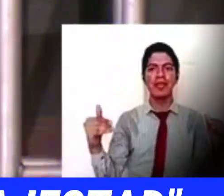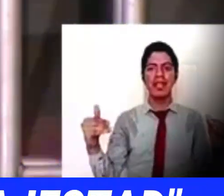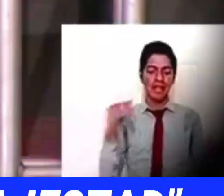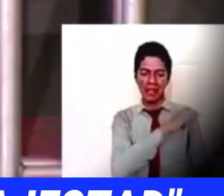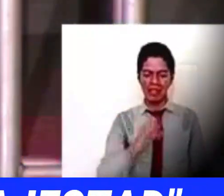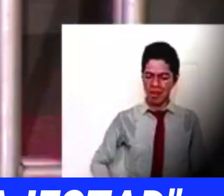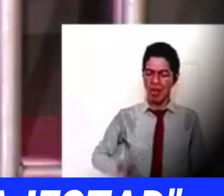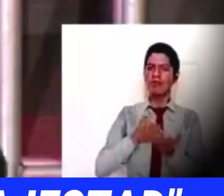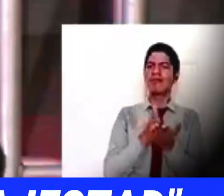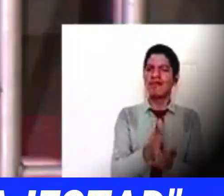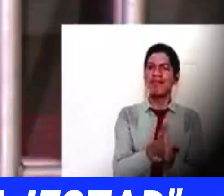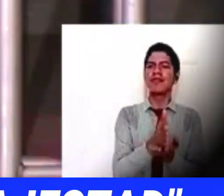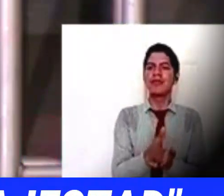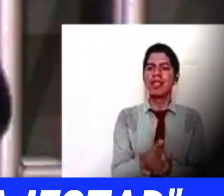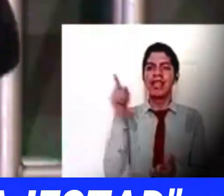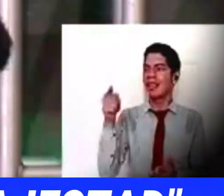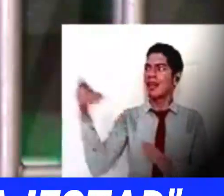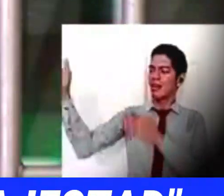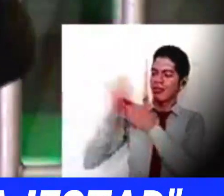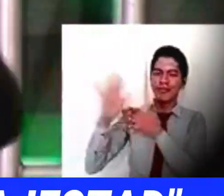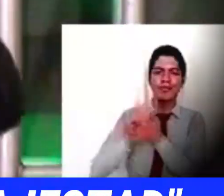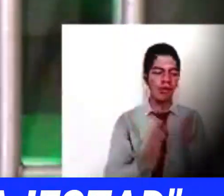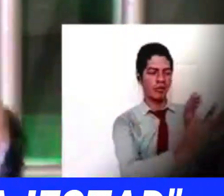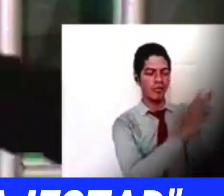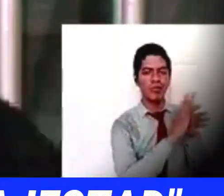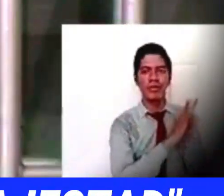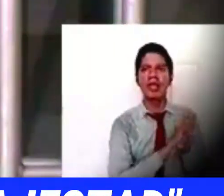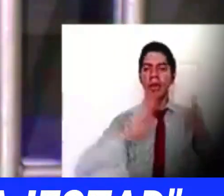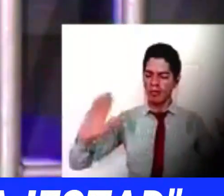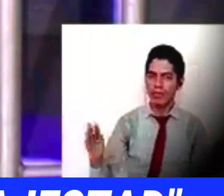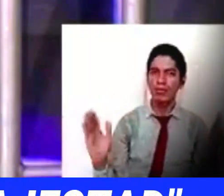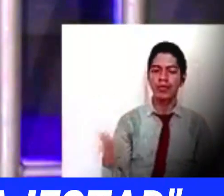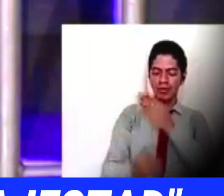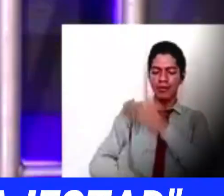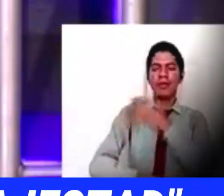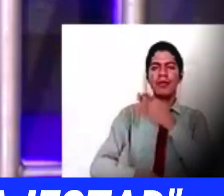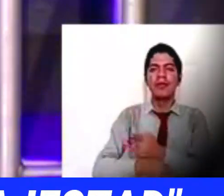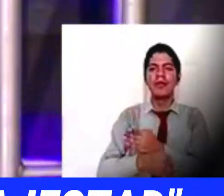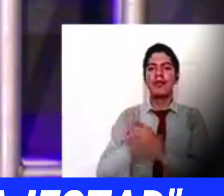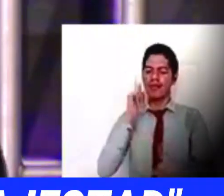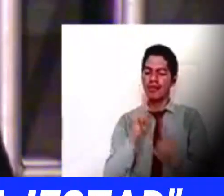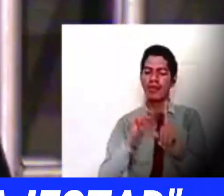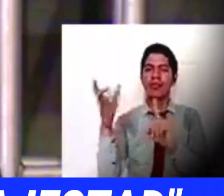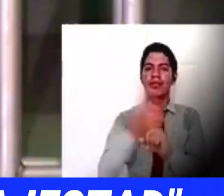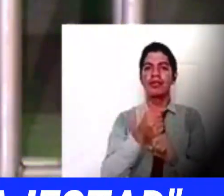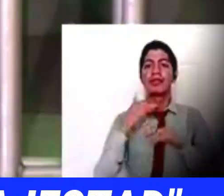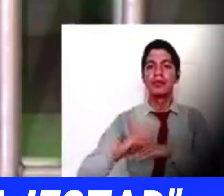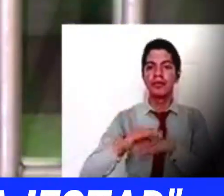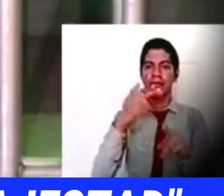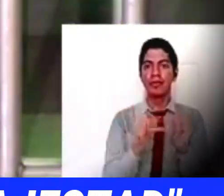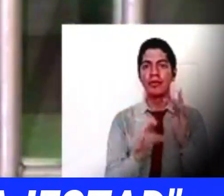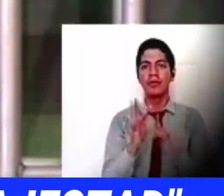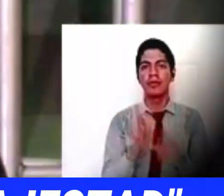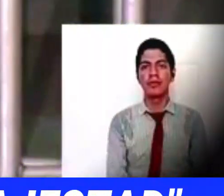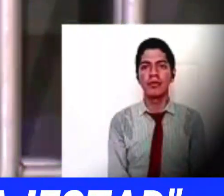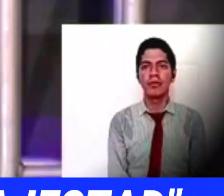la batalla. Sí, vamos a llegar al final de esta carrera. Entonces le invito en el nombre de Jesús para que te